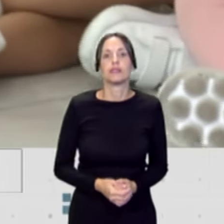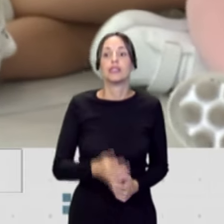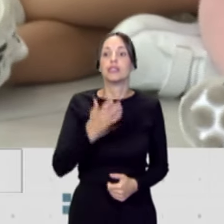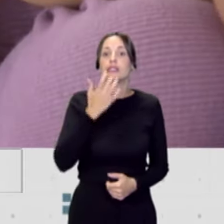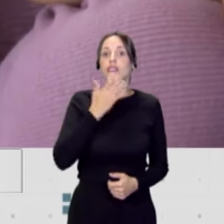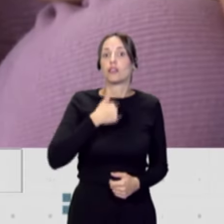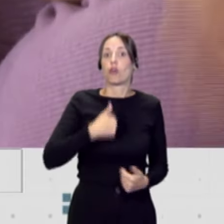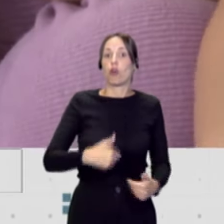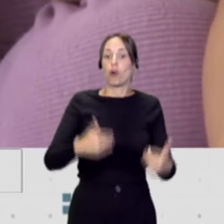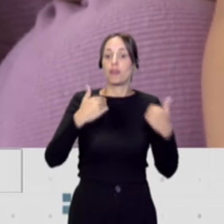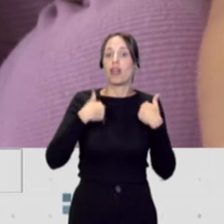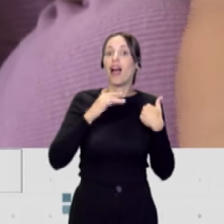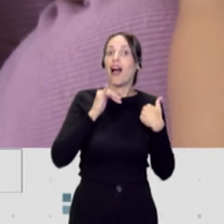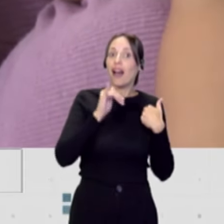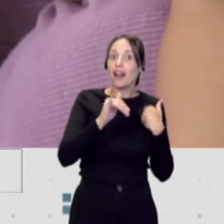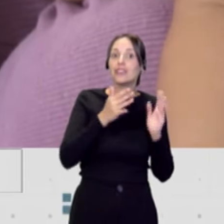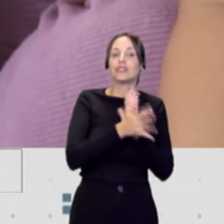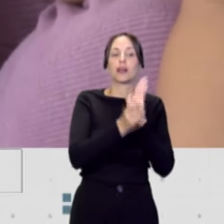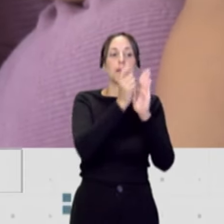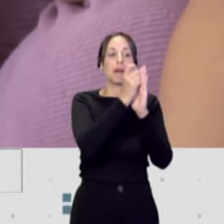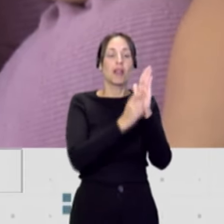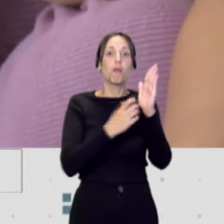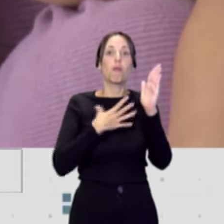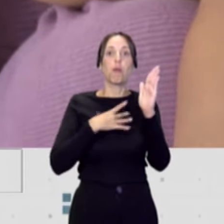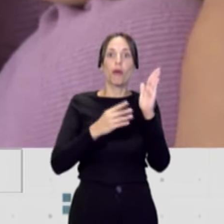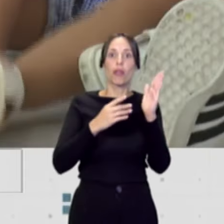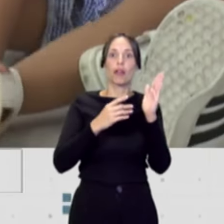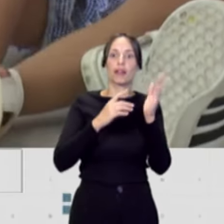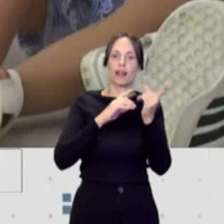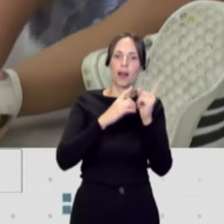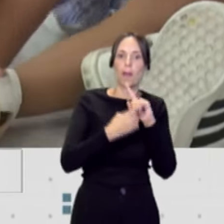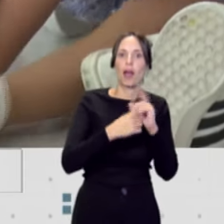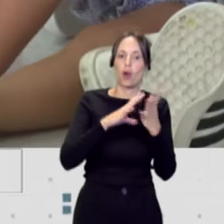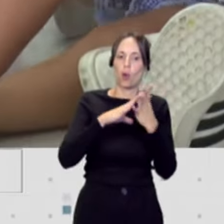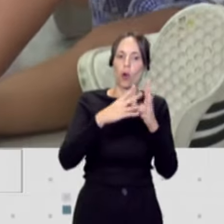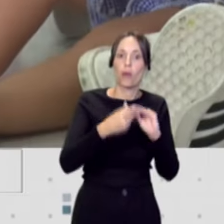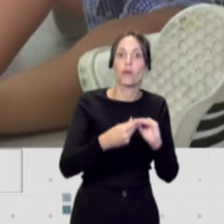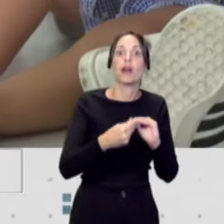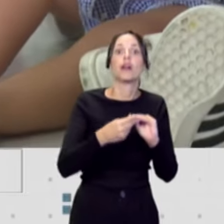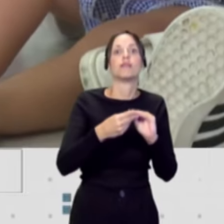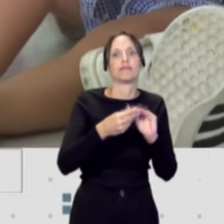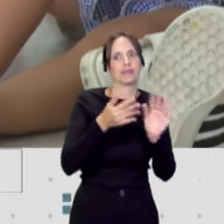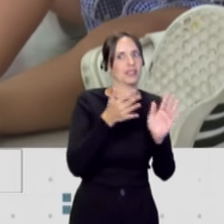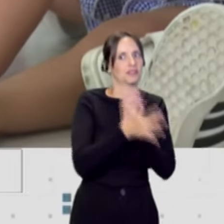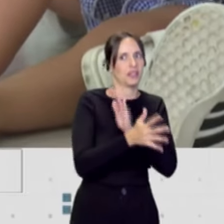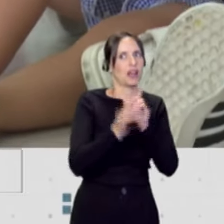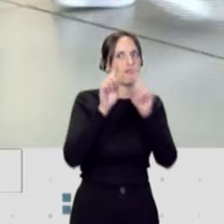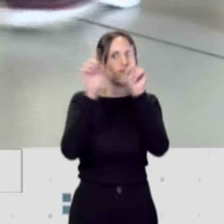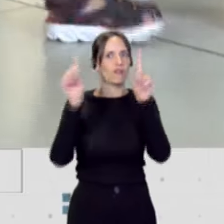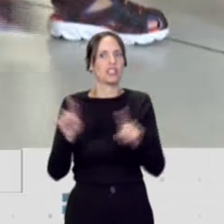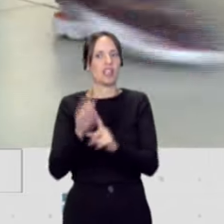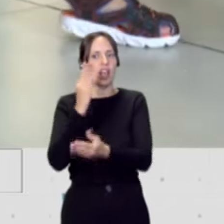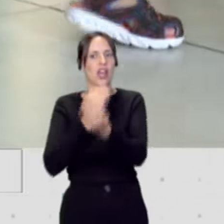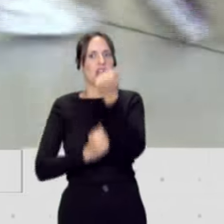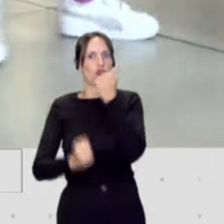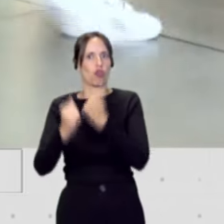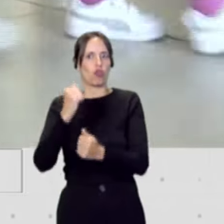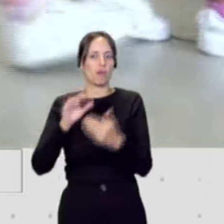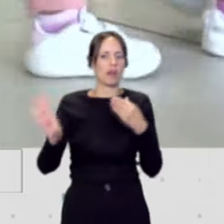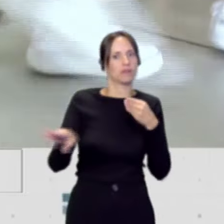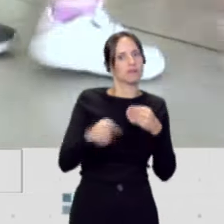o incrementar o cambiar, que vengan acompañadas también de su ficha financiera para poder nosotros desde los